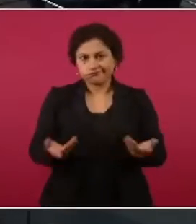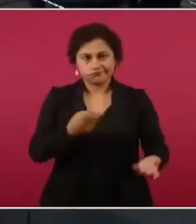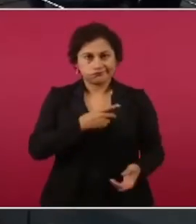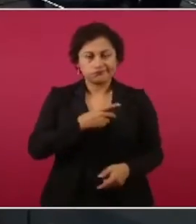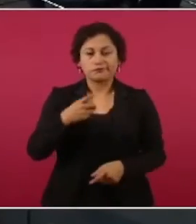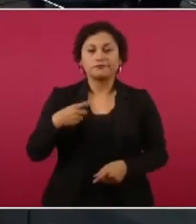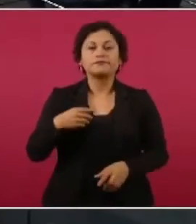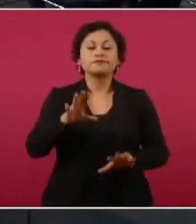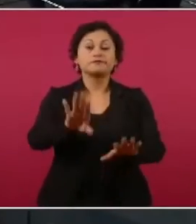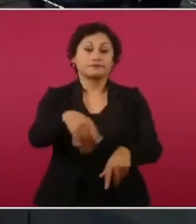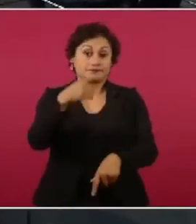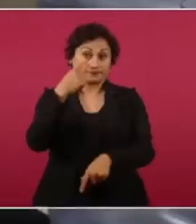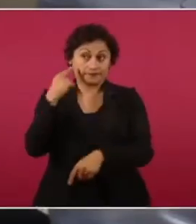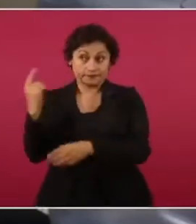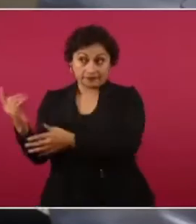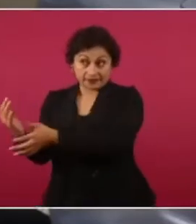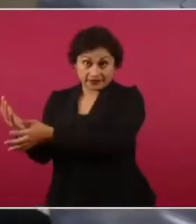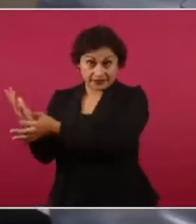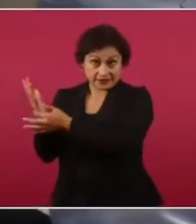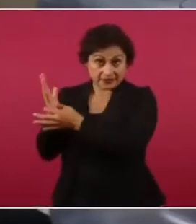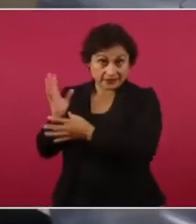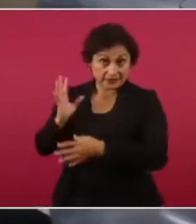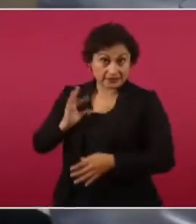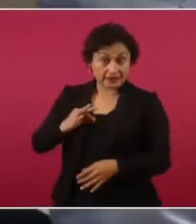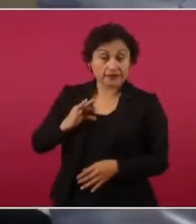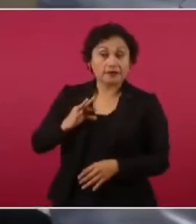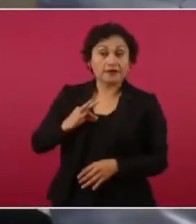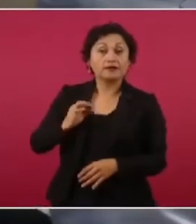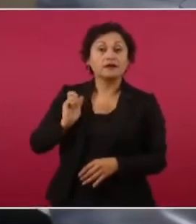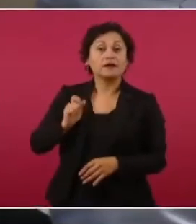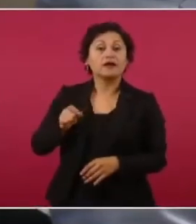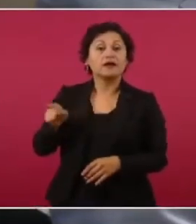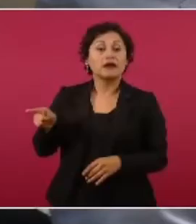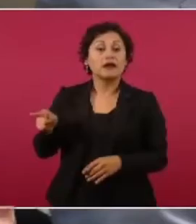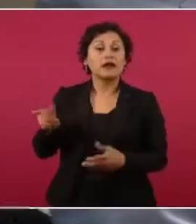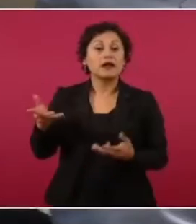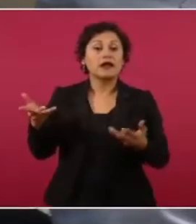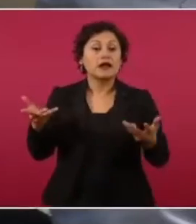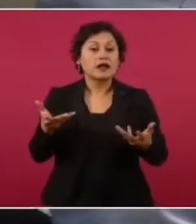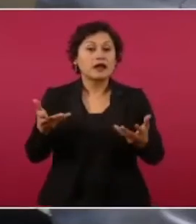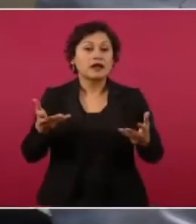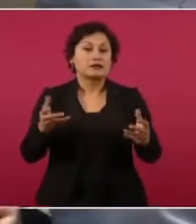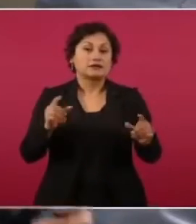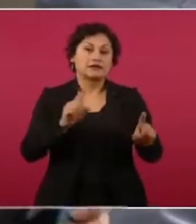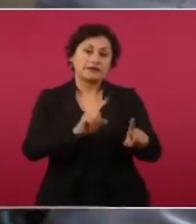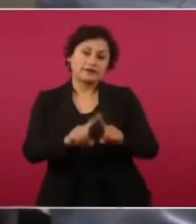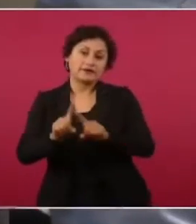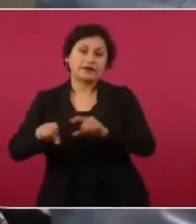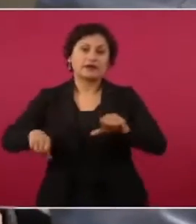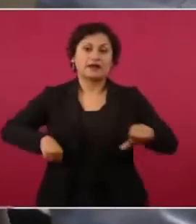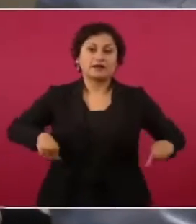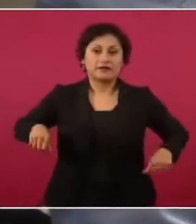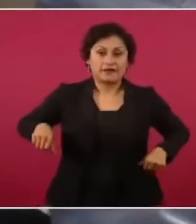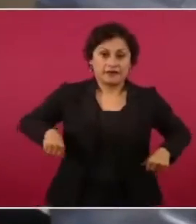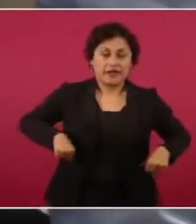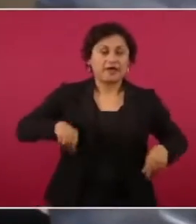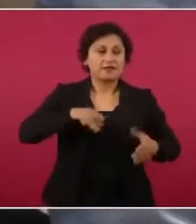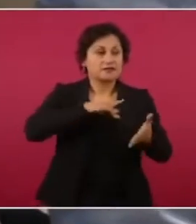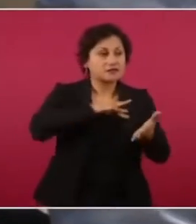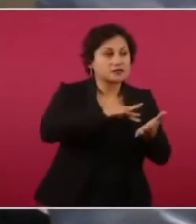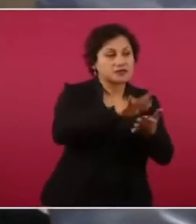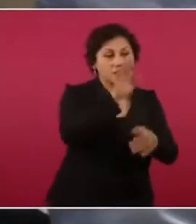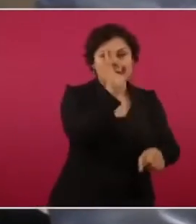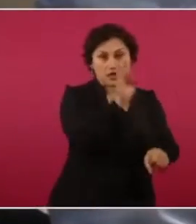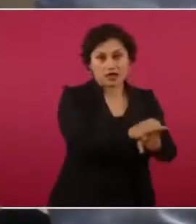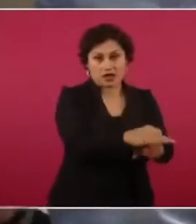en realidad es que se han tenido algunas acciones, se han tomado algunas acciones que podrían o que benefician en todo caso justo a los millonarios, al ejército